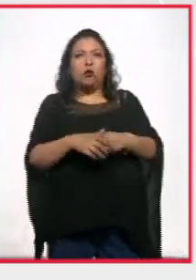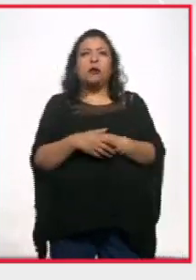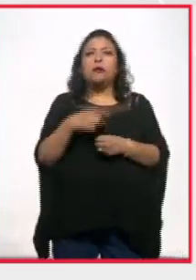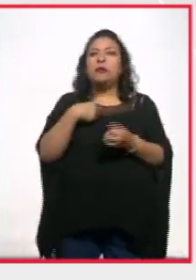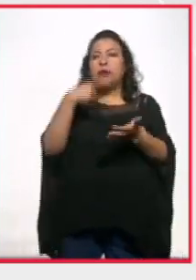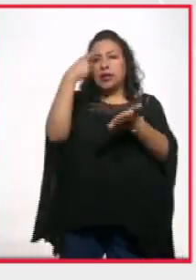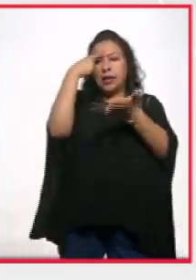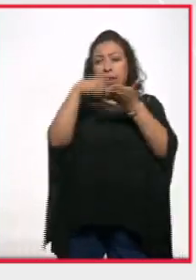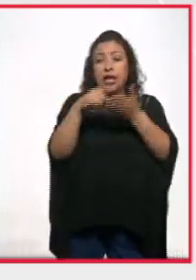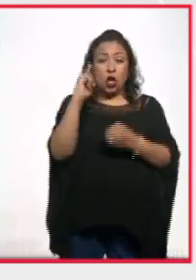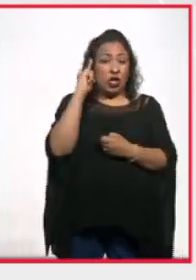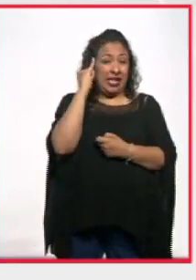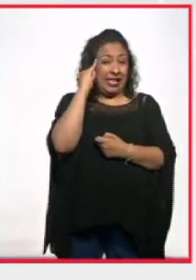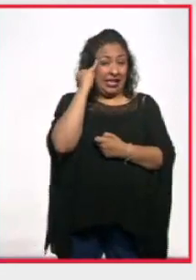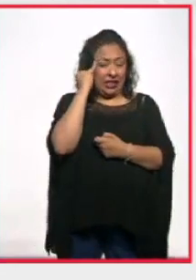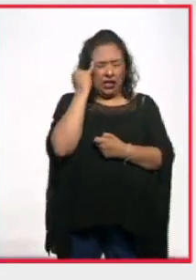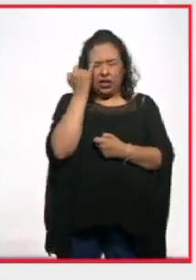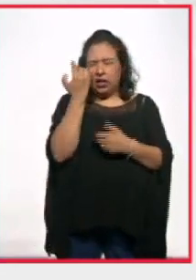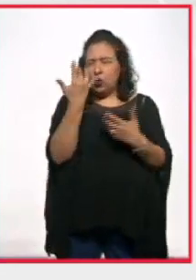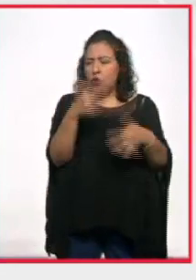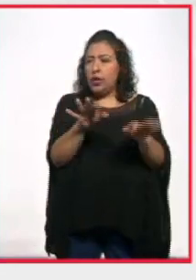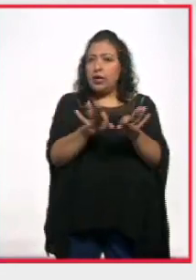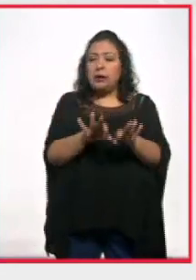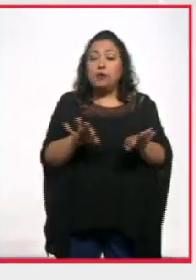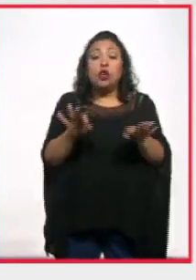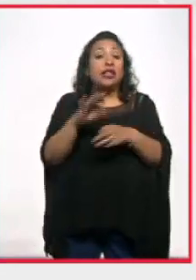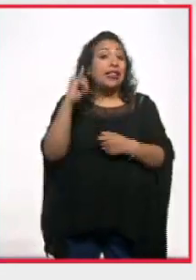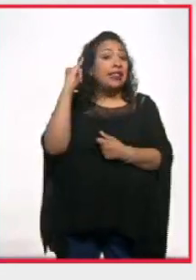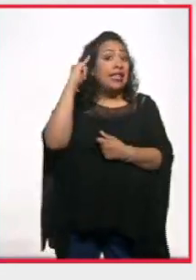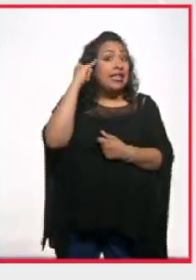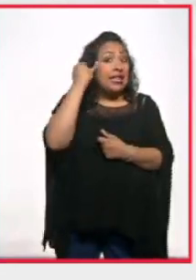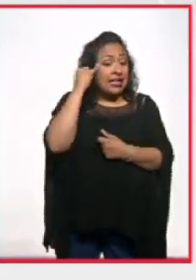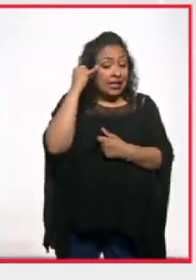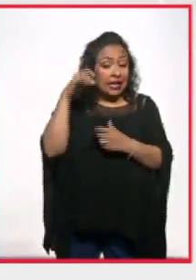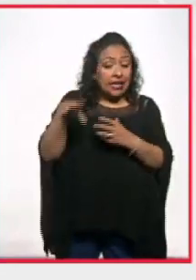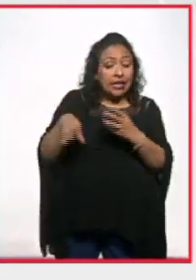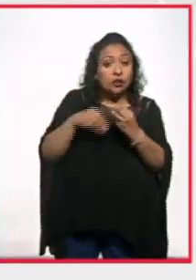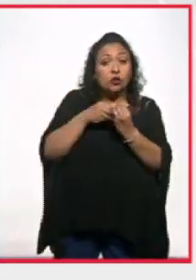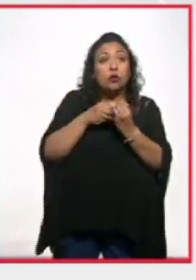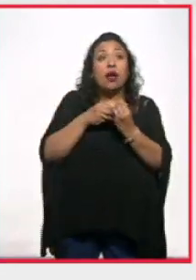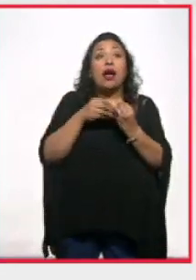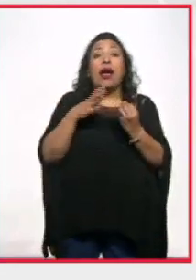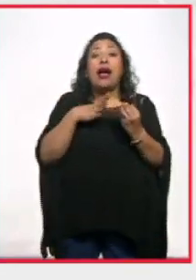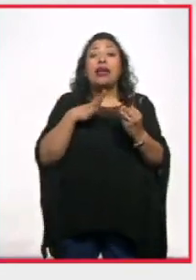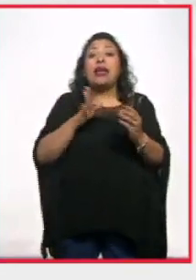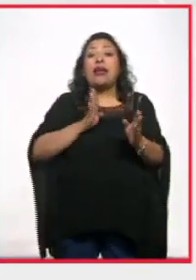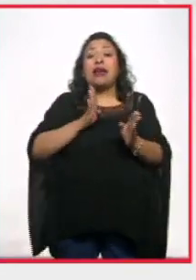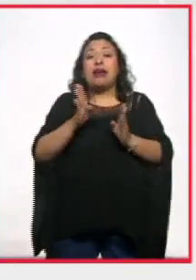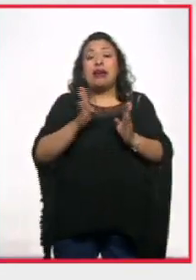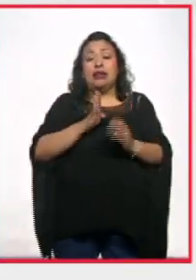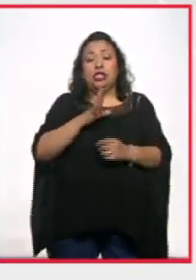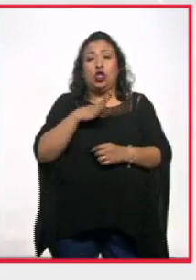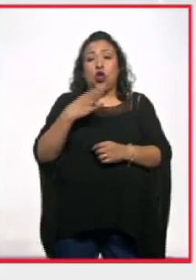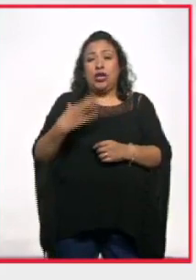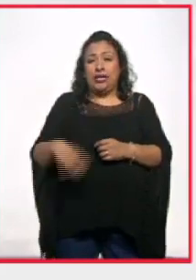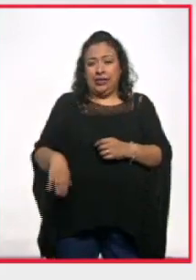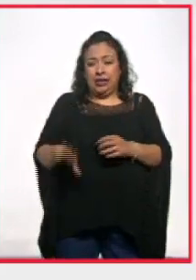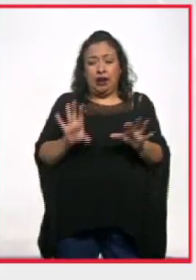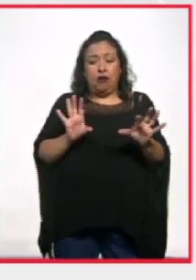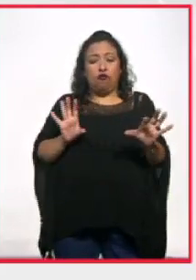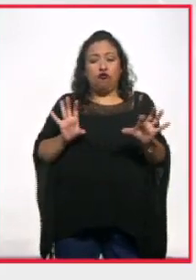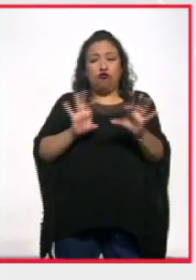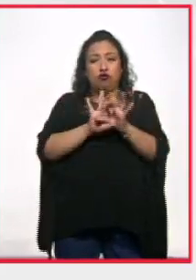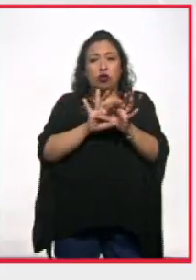que la presencia de los indígenas es crucial. Los indígenas, como parte también de los ejércitos cristianizados, ¿no? Las alianzas